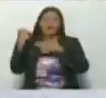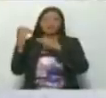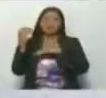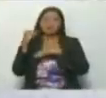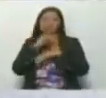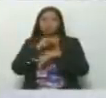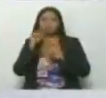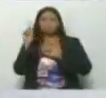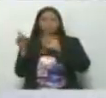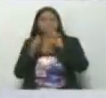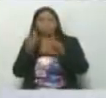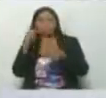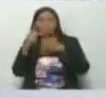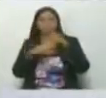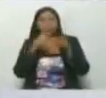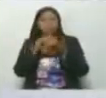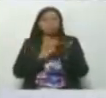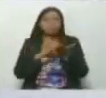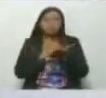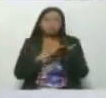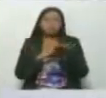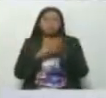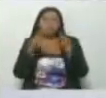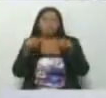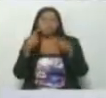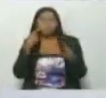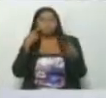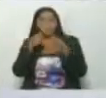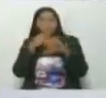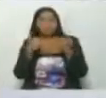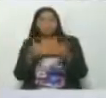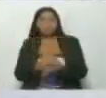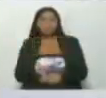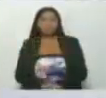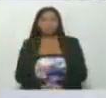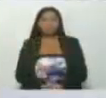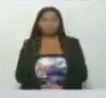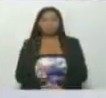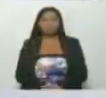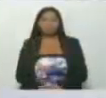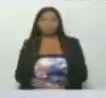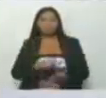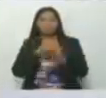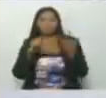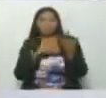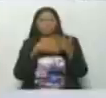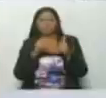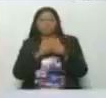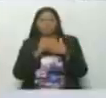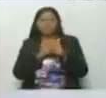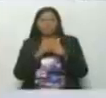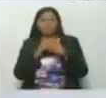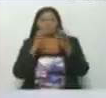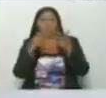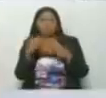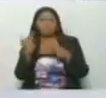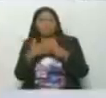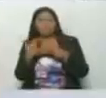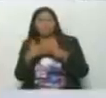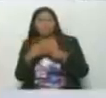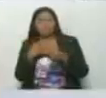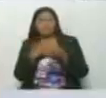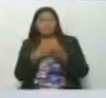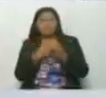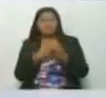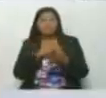hablando bueno en ese proceso de recuperación al cual ofrecían referencia hablaba de cinco puntos el primer punto eran indudable la industria petrolera inversión